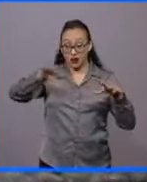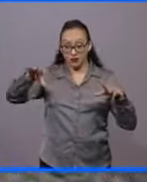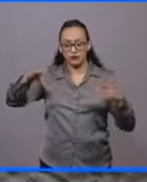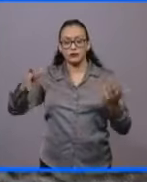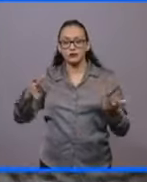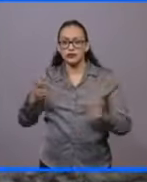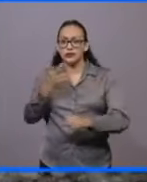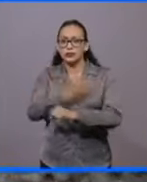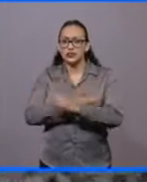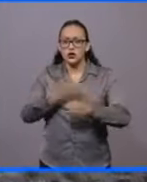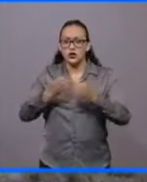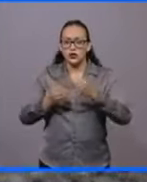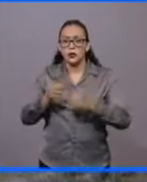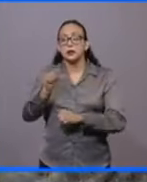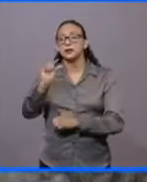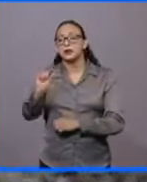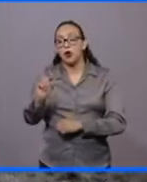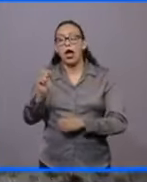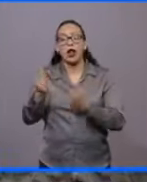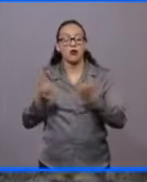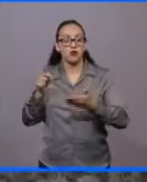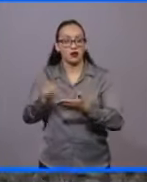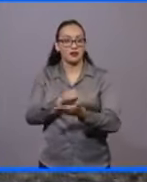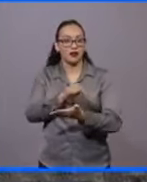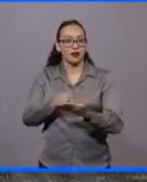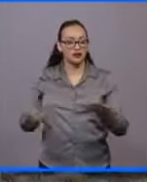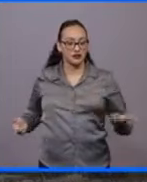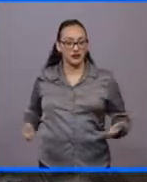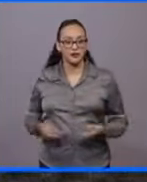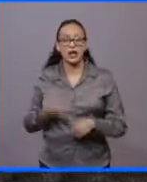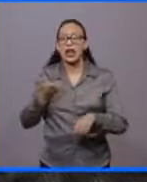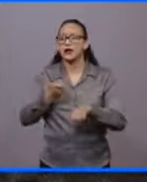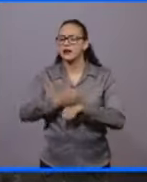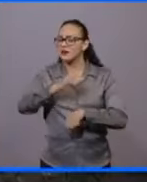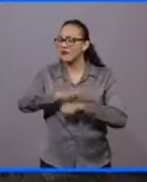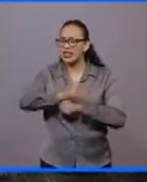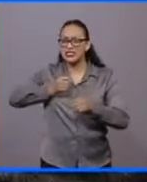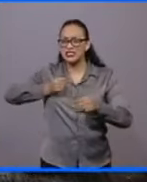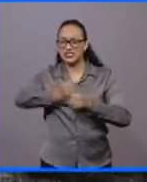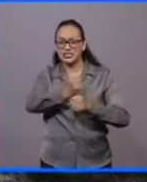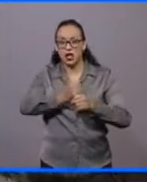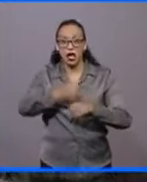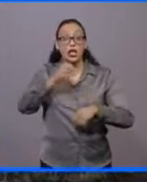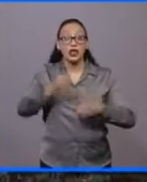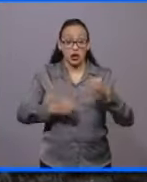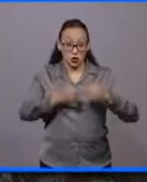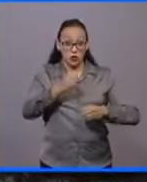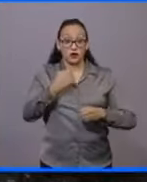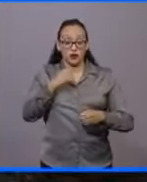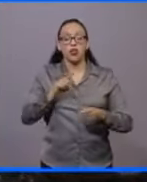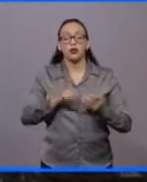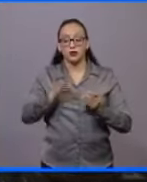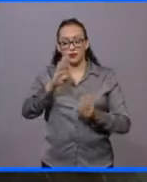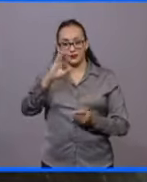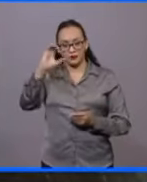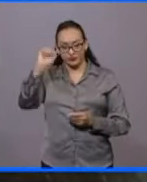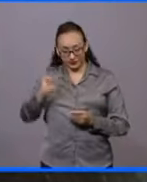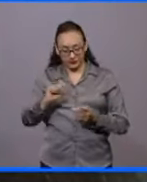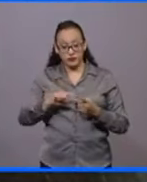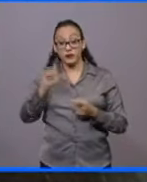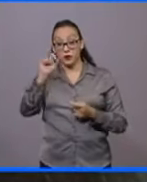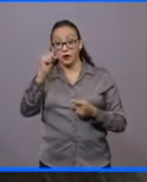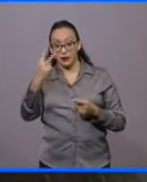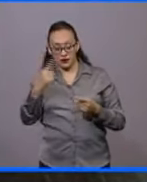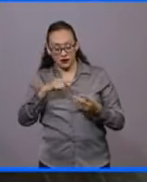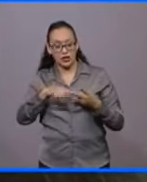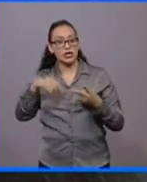asuntos judicializados es nulo o muy bajo. Los estados con el mayor índice de judicialización de casos fueron Baja California Sur con